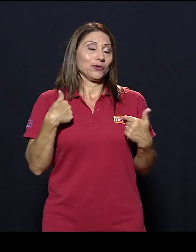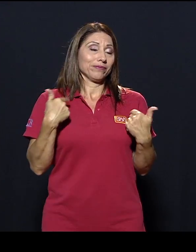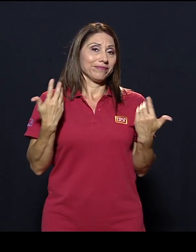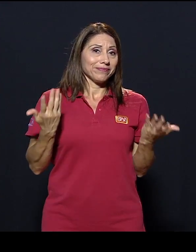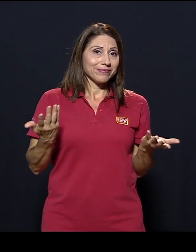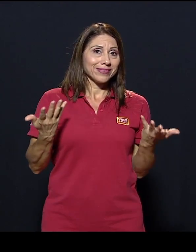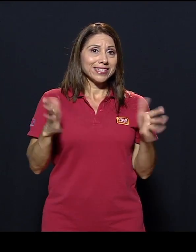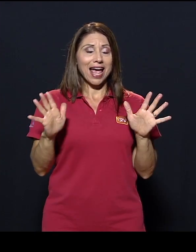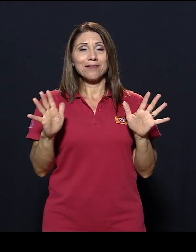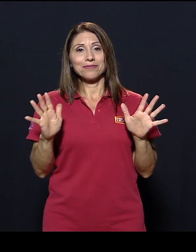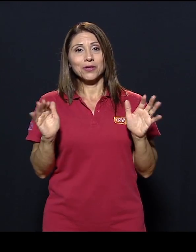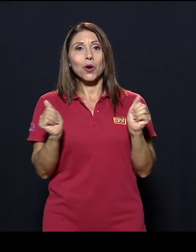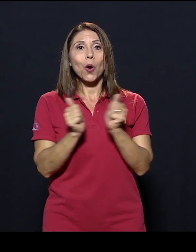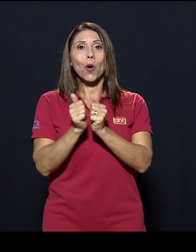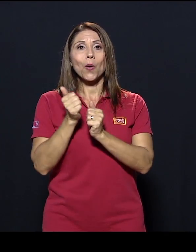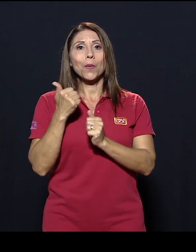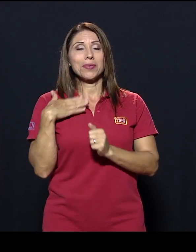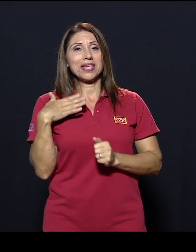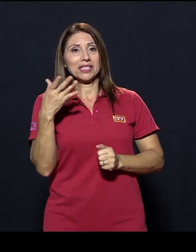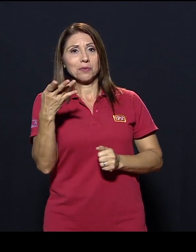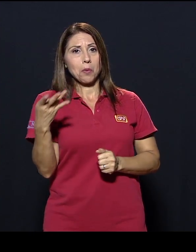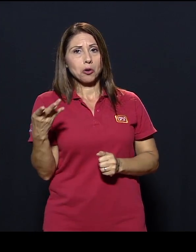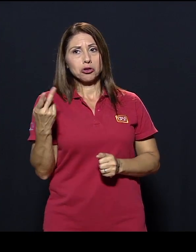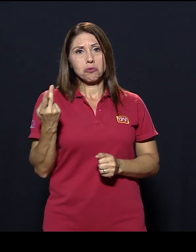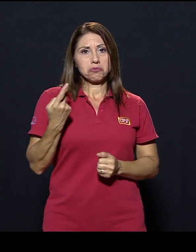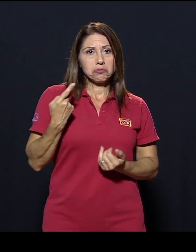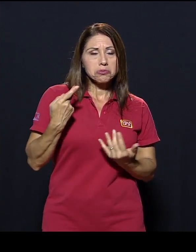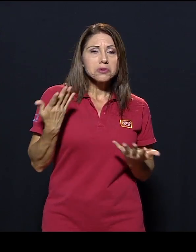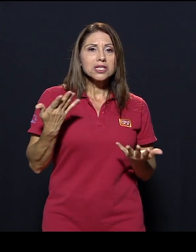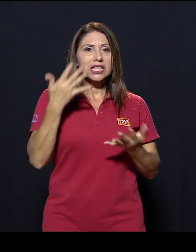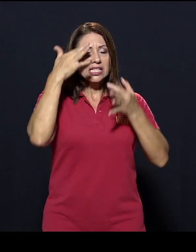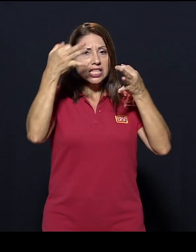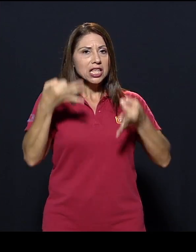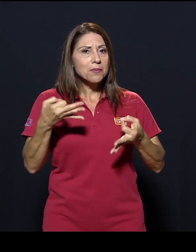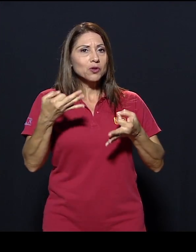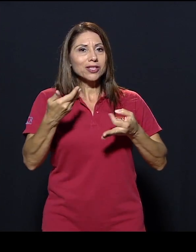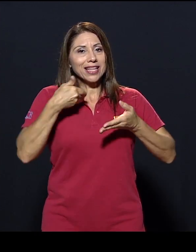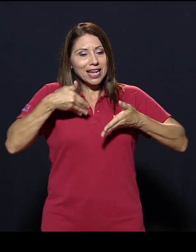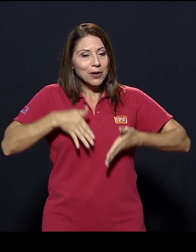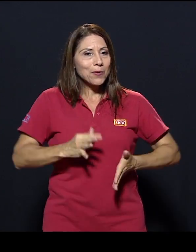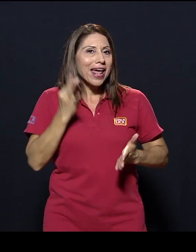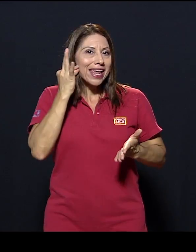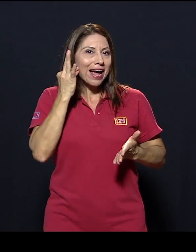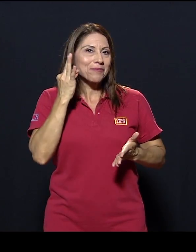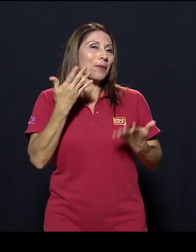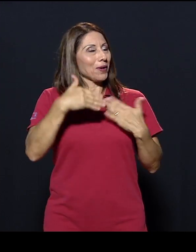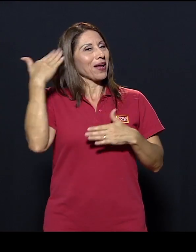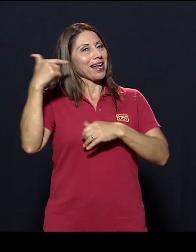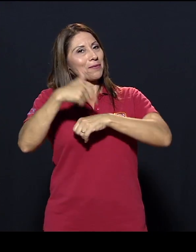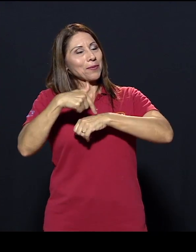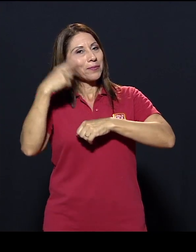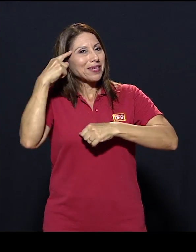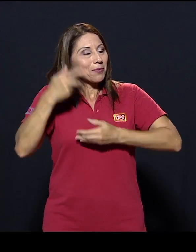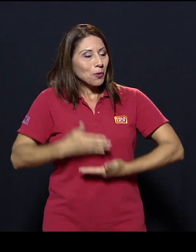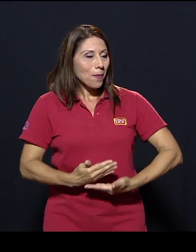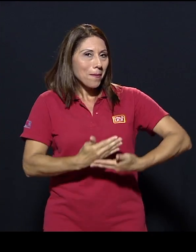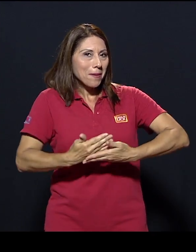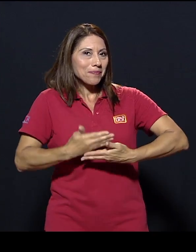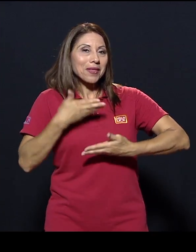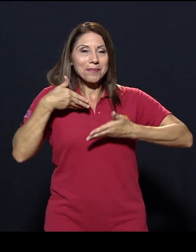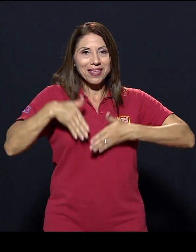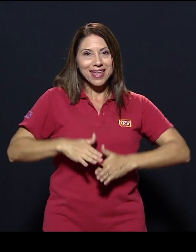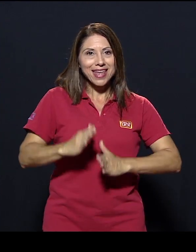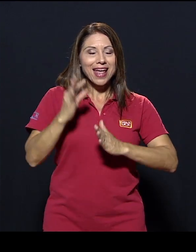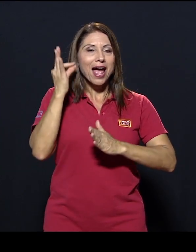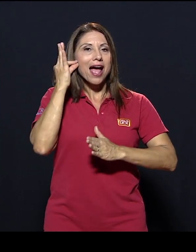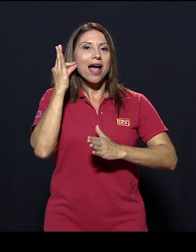llegué pues ya con mi esposo decidimos pues tener una hija, bueno, un bebé, que